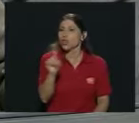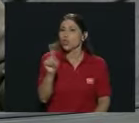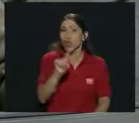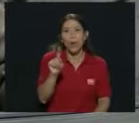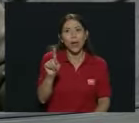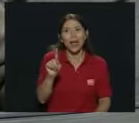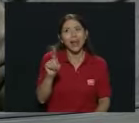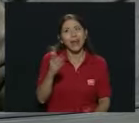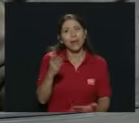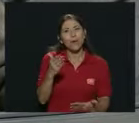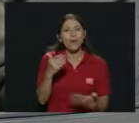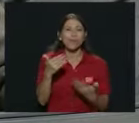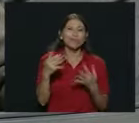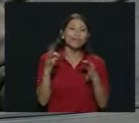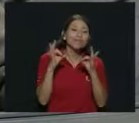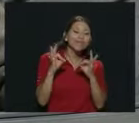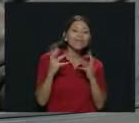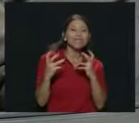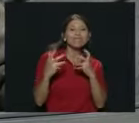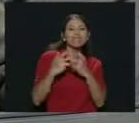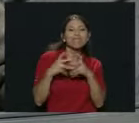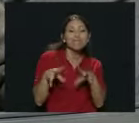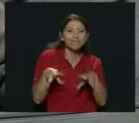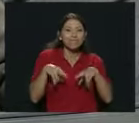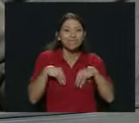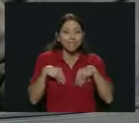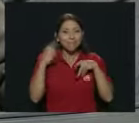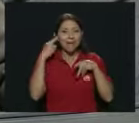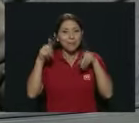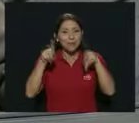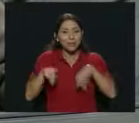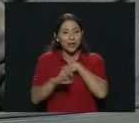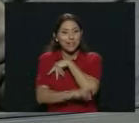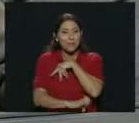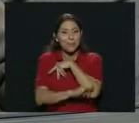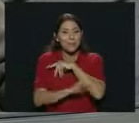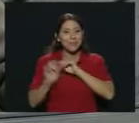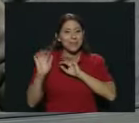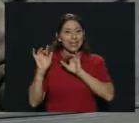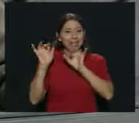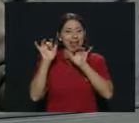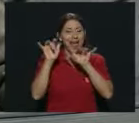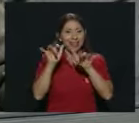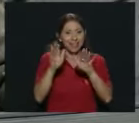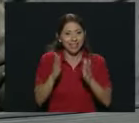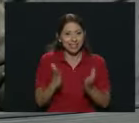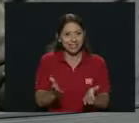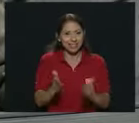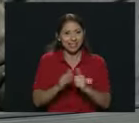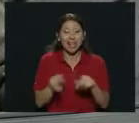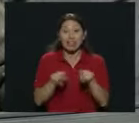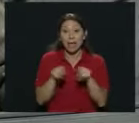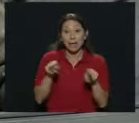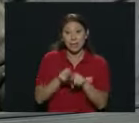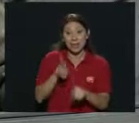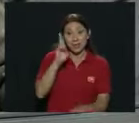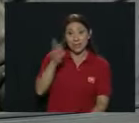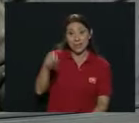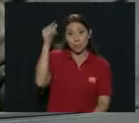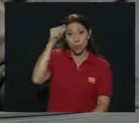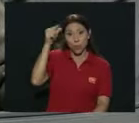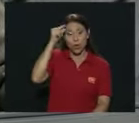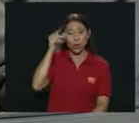los migrantes o amigable para los migrantes, e incluso se notaba dentro de la administración Obama